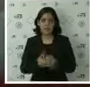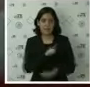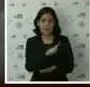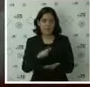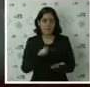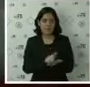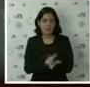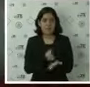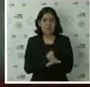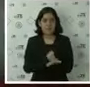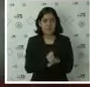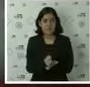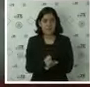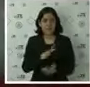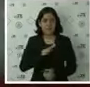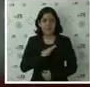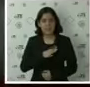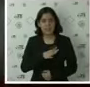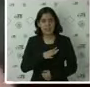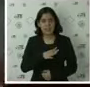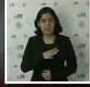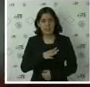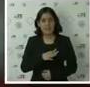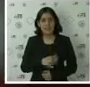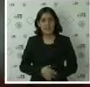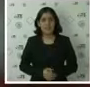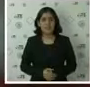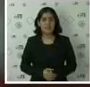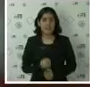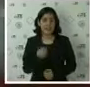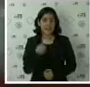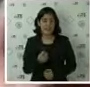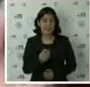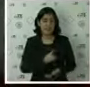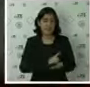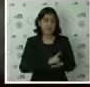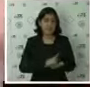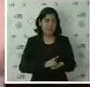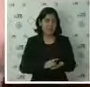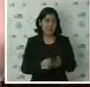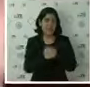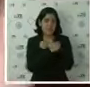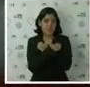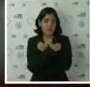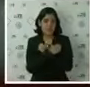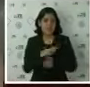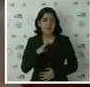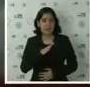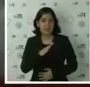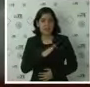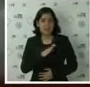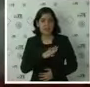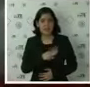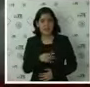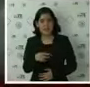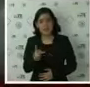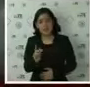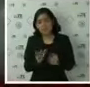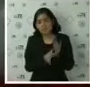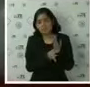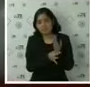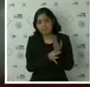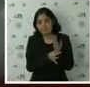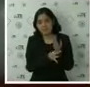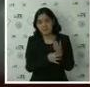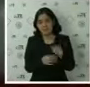como ciudadana o ciudadano, como niño o como niña, el derecho a la educación. Bueno, en teoría, ¿verdad? Porque la